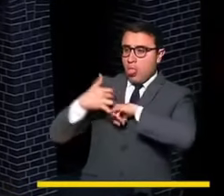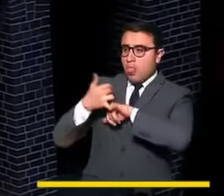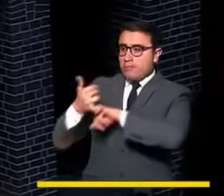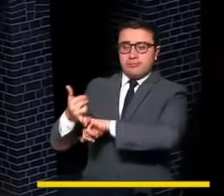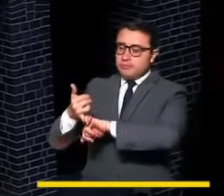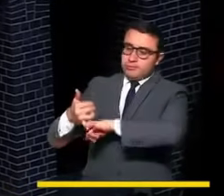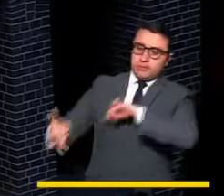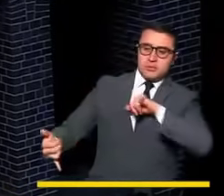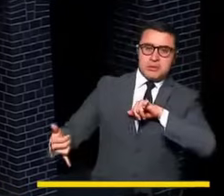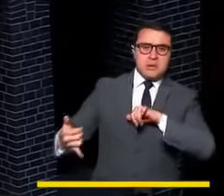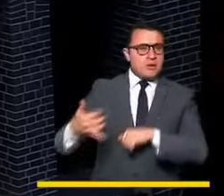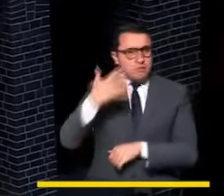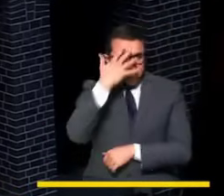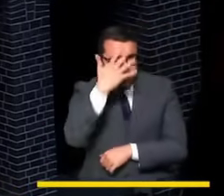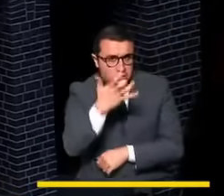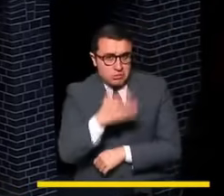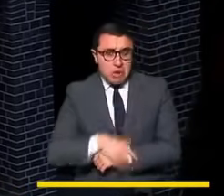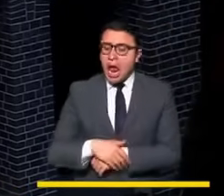es la vida.